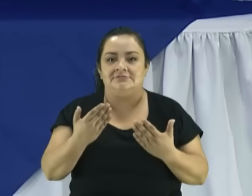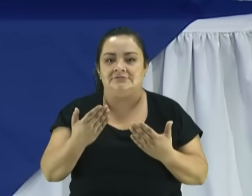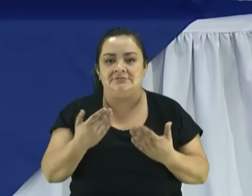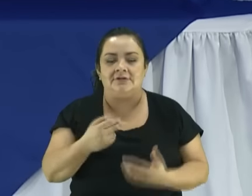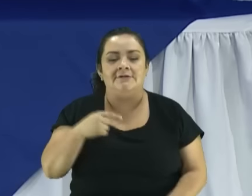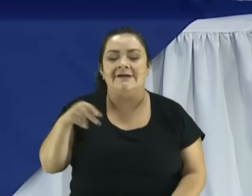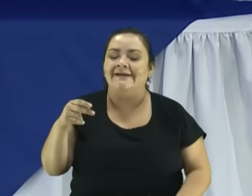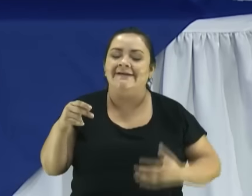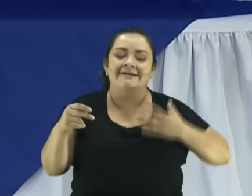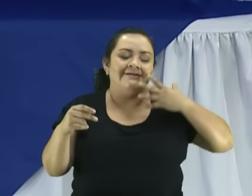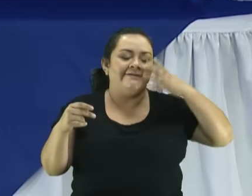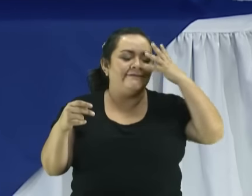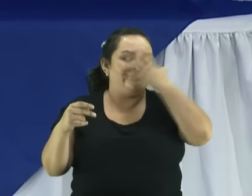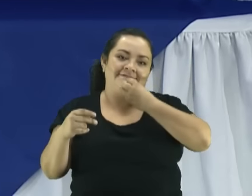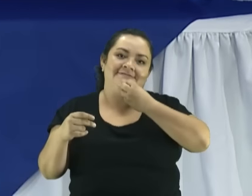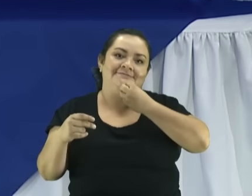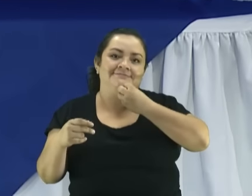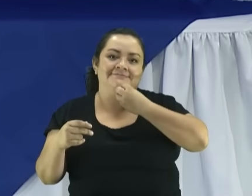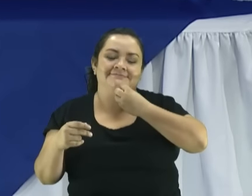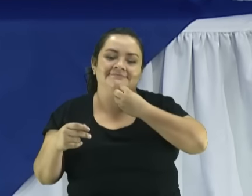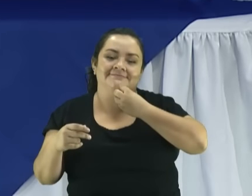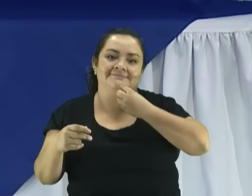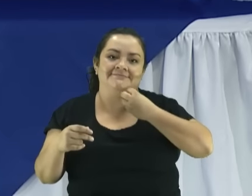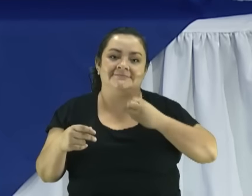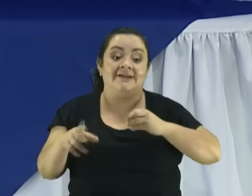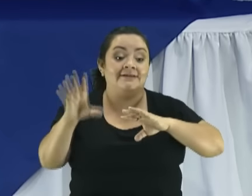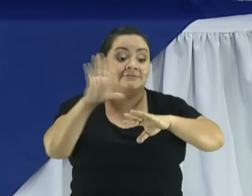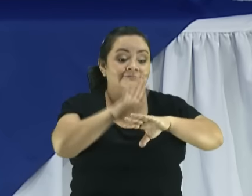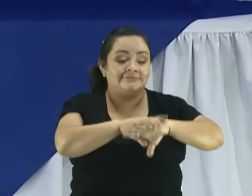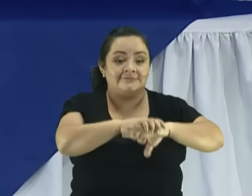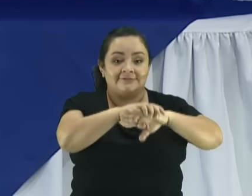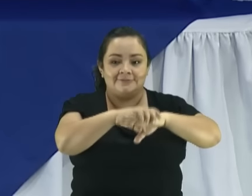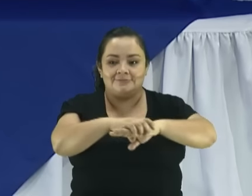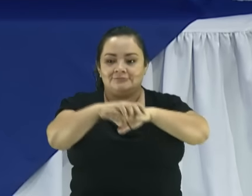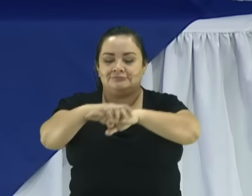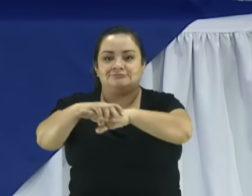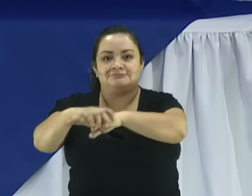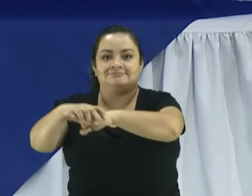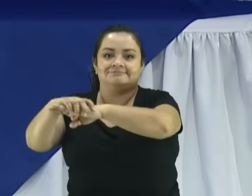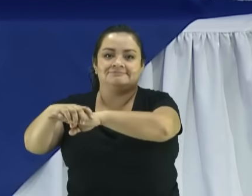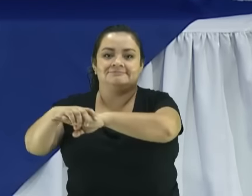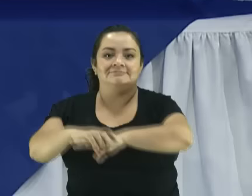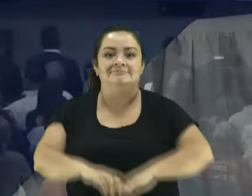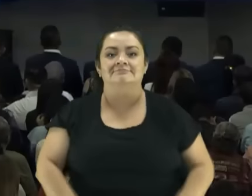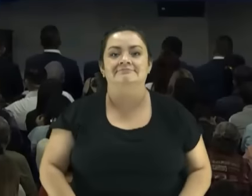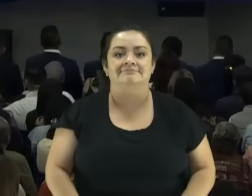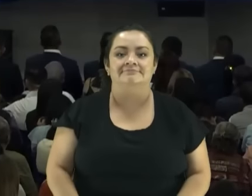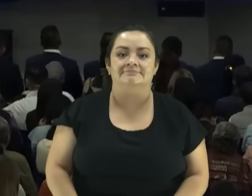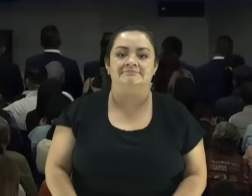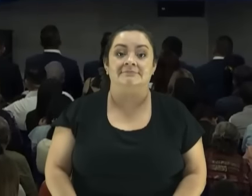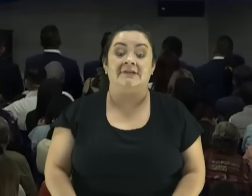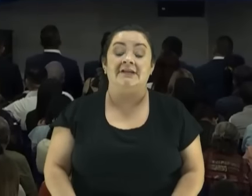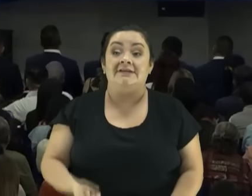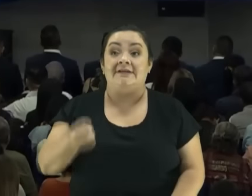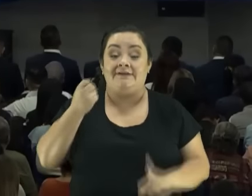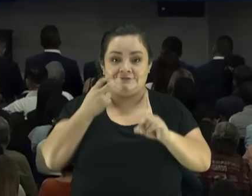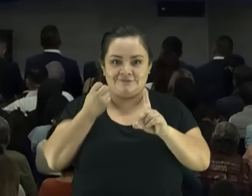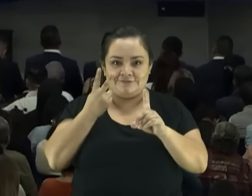fue tan lindo el señor que nos llevó de la mano dijo a sus